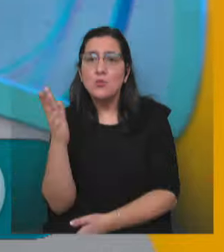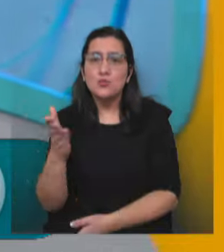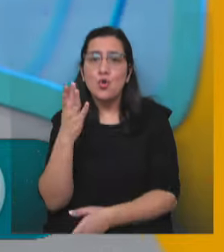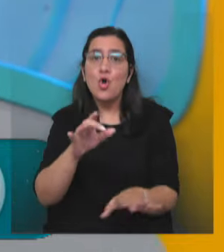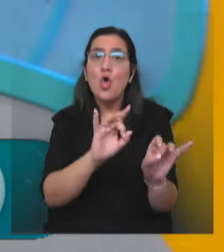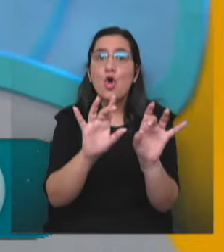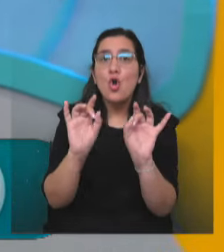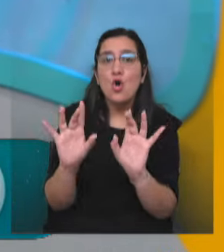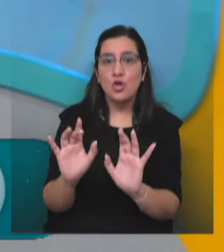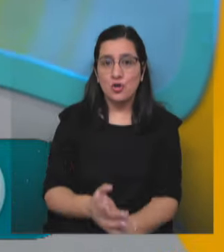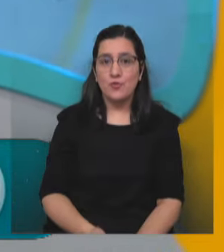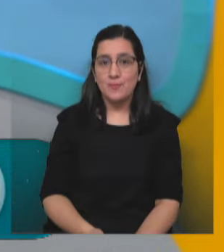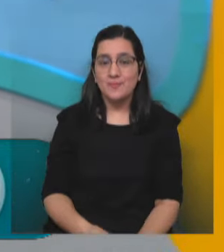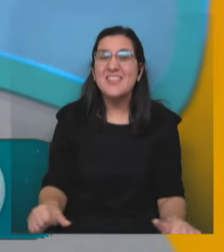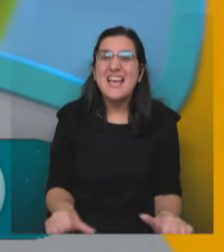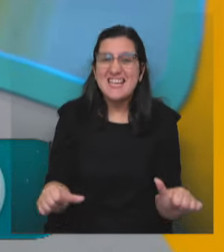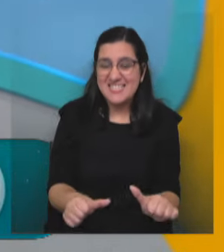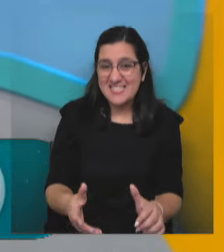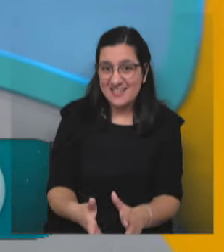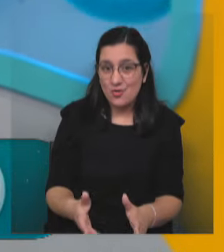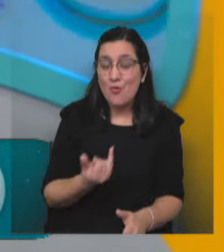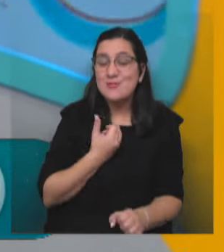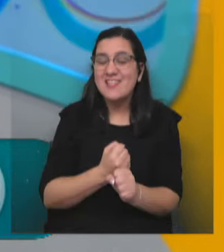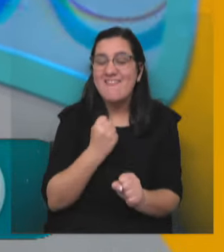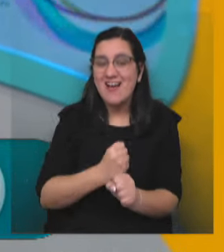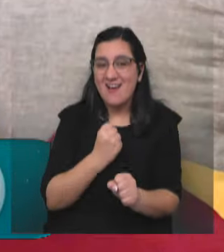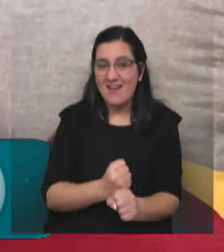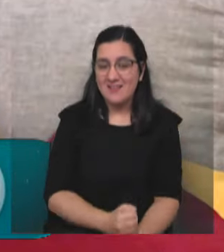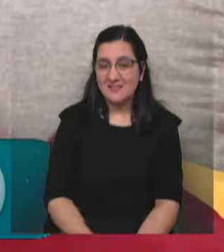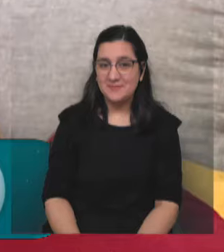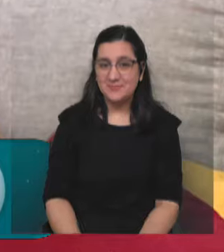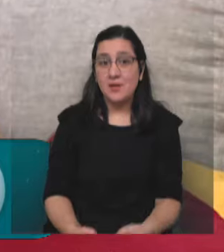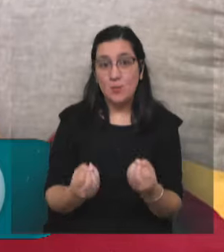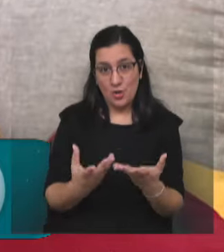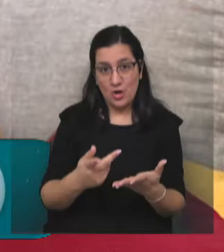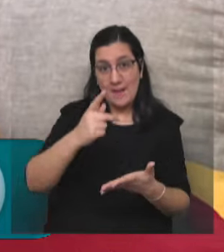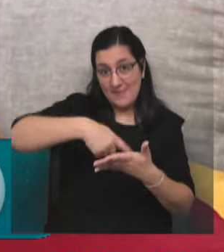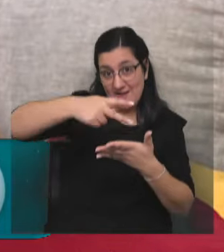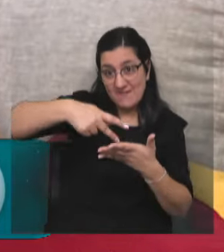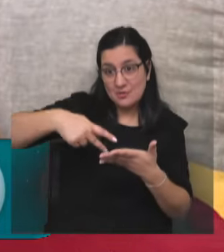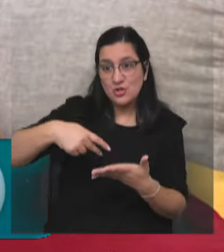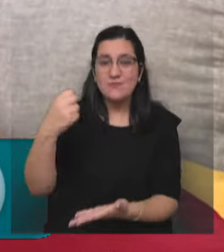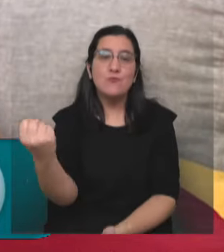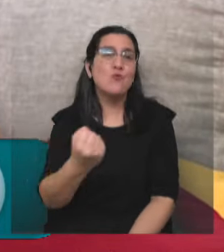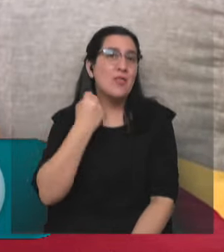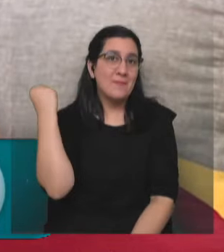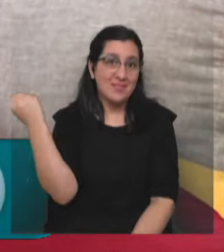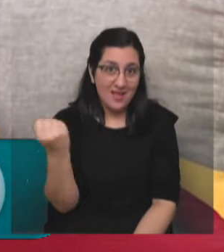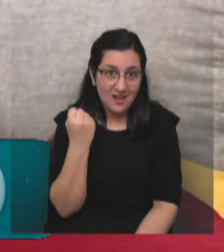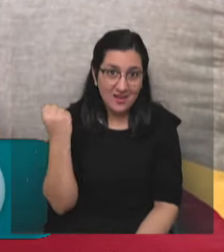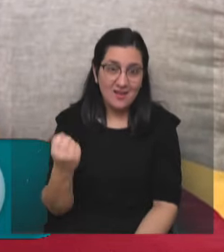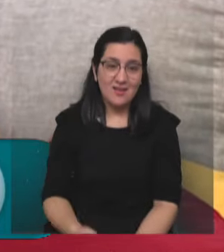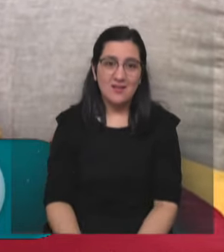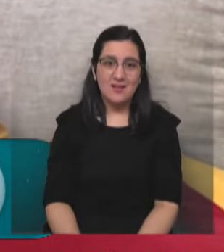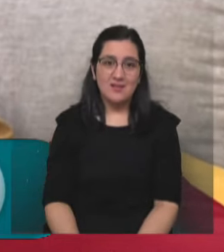ecológico? ¿Qué se hace donde vos plantás? ¿Cómo se trabaja ahí a gran escala? Sí, la planificación es fundamental.